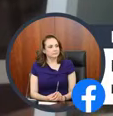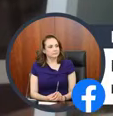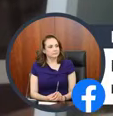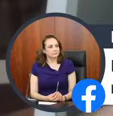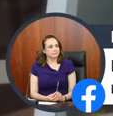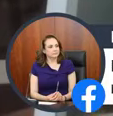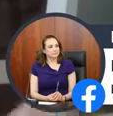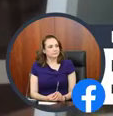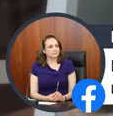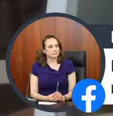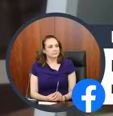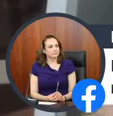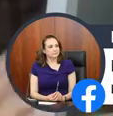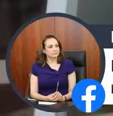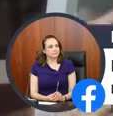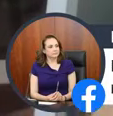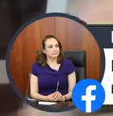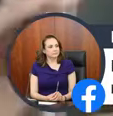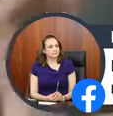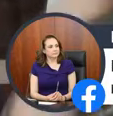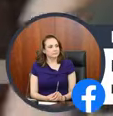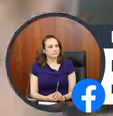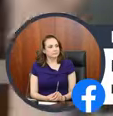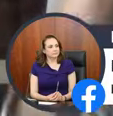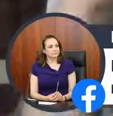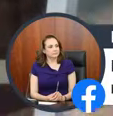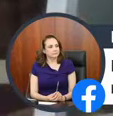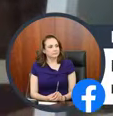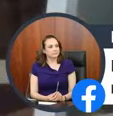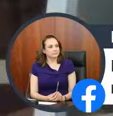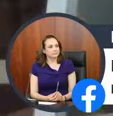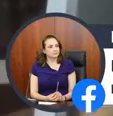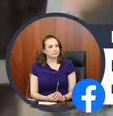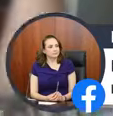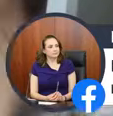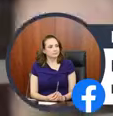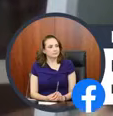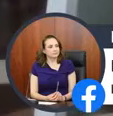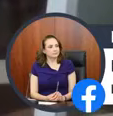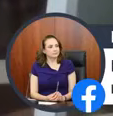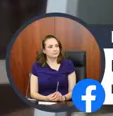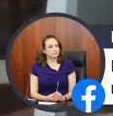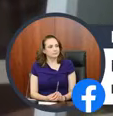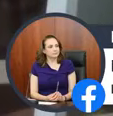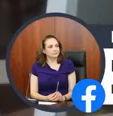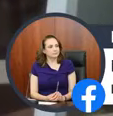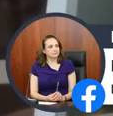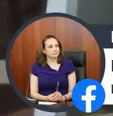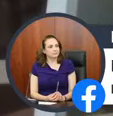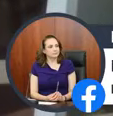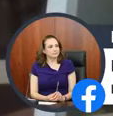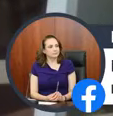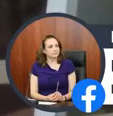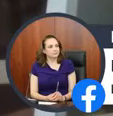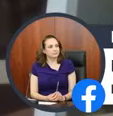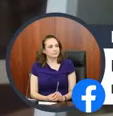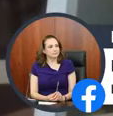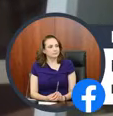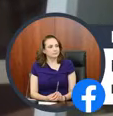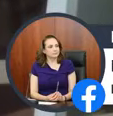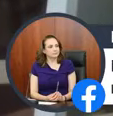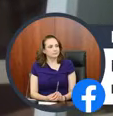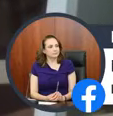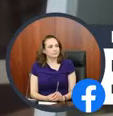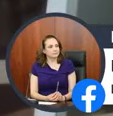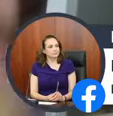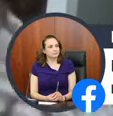le compro, le pego, le compro, entonces creo un patrón de conducta que cuando ya son grandes, ¿cómo le digo que no? ¿Cómo le digo que no